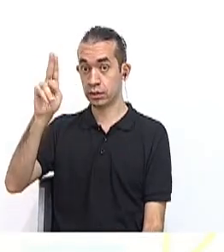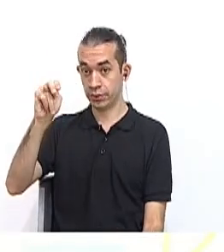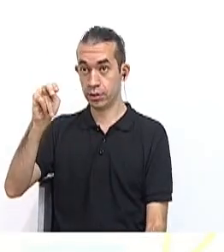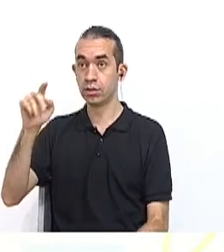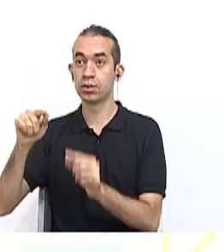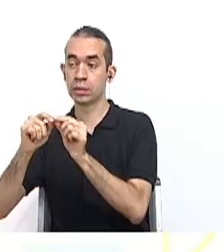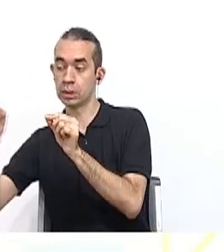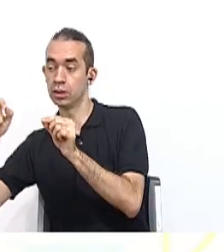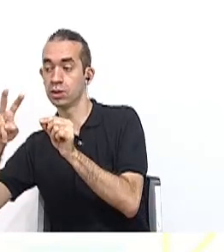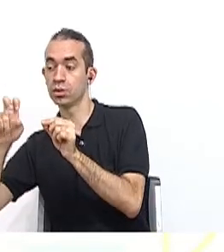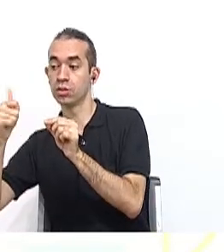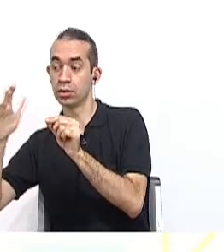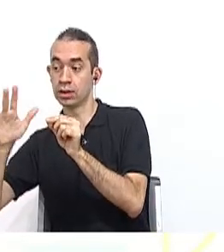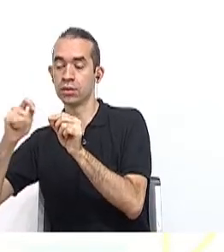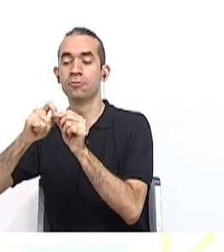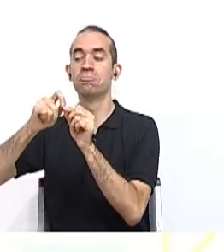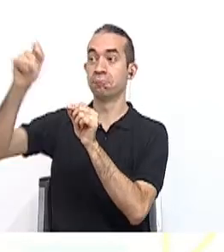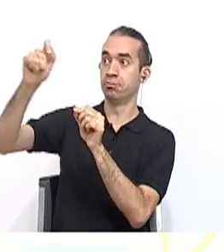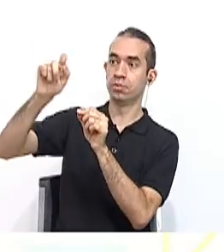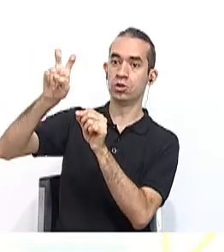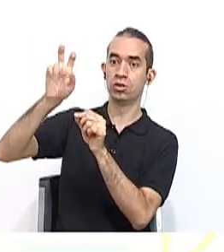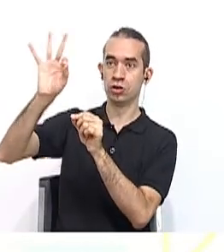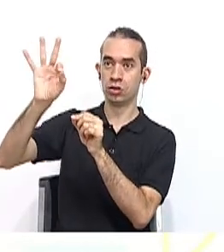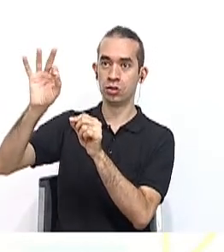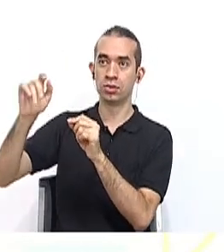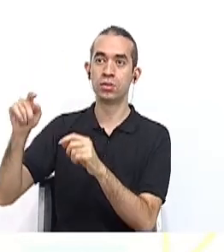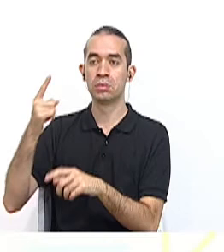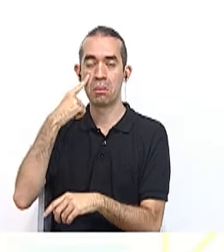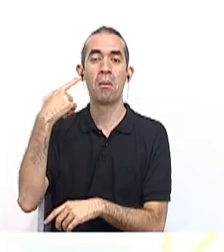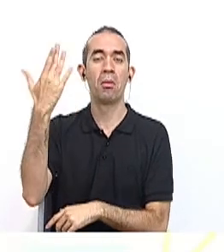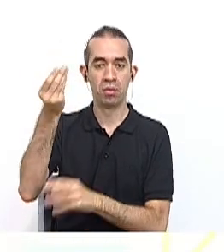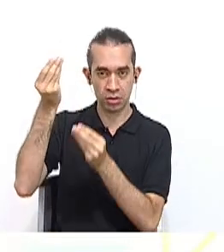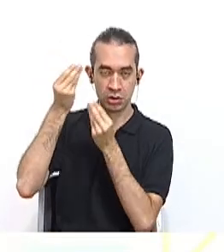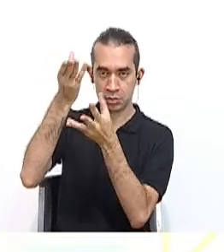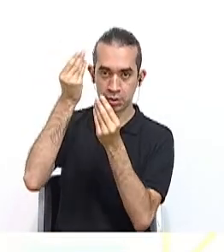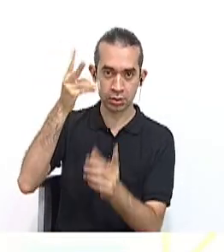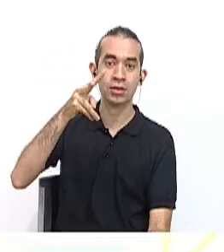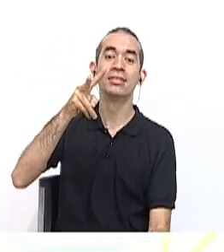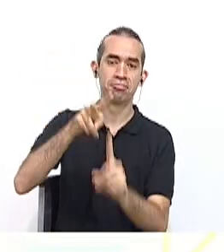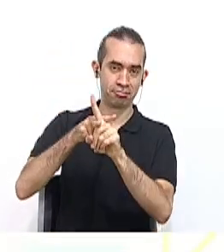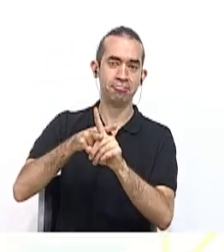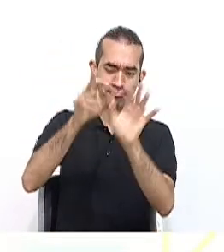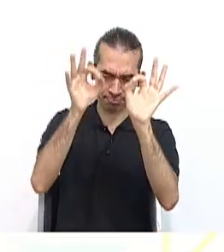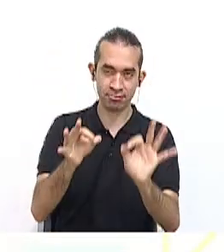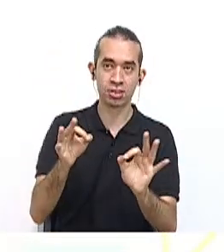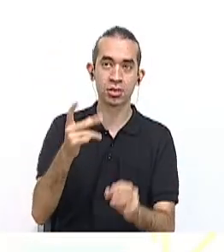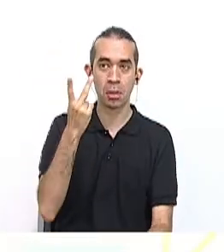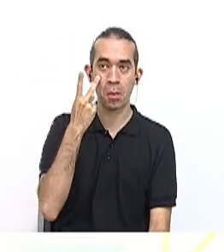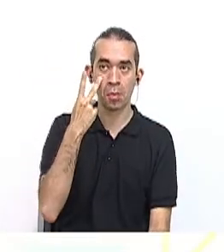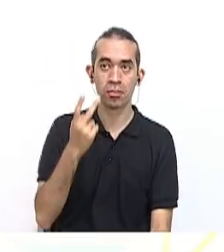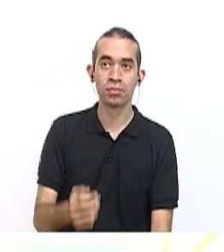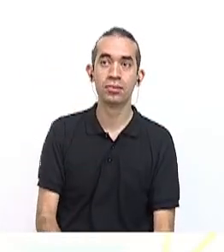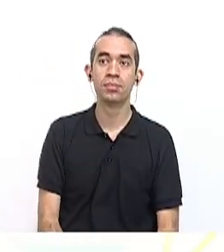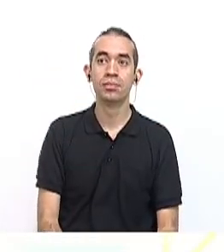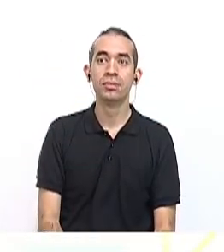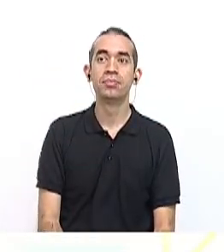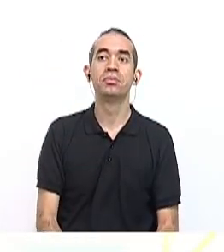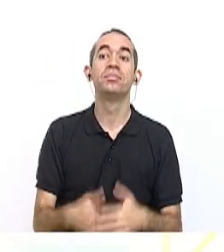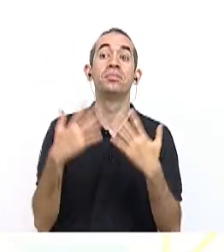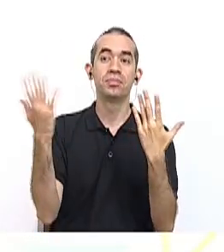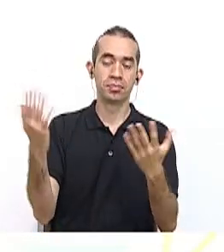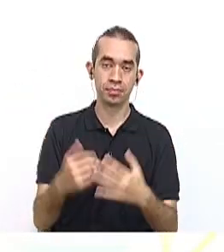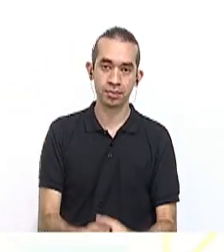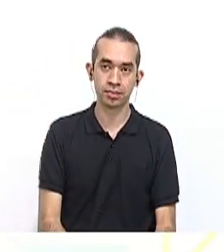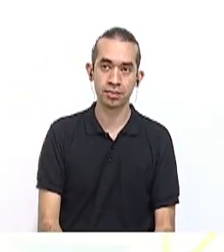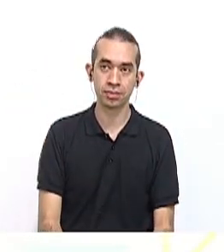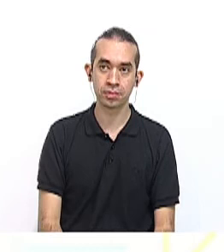215 y el arista 209. Estoy seguro que en la siguiente información sí aparece. Veamos.